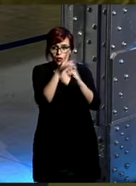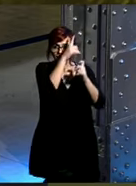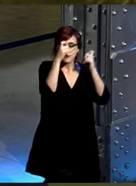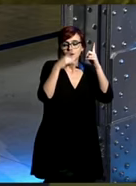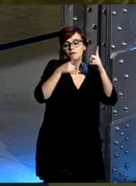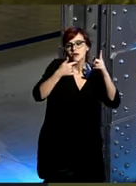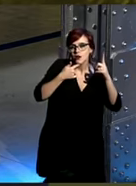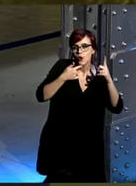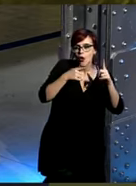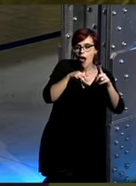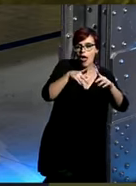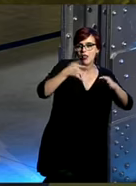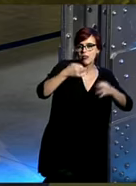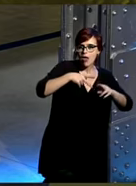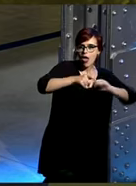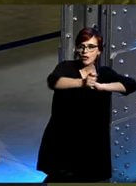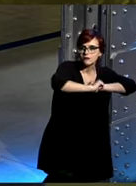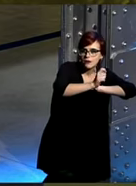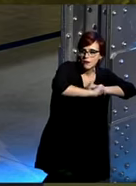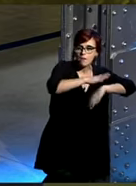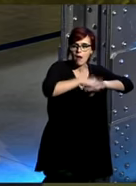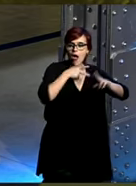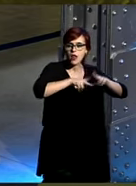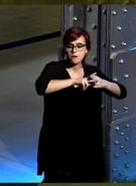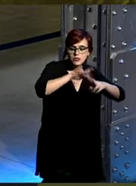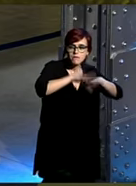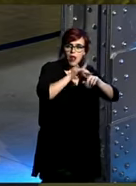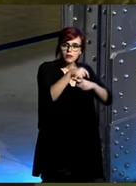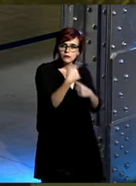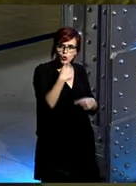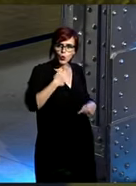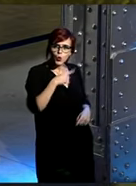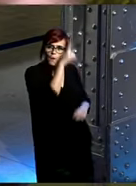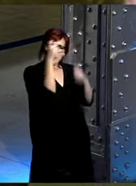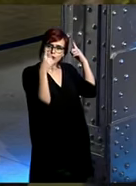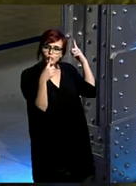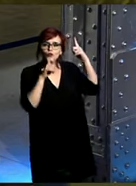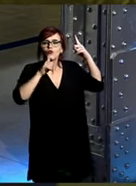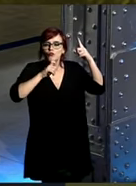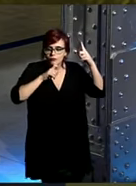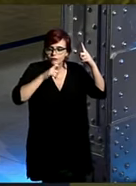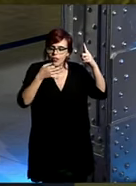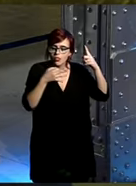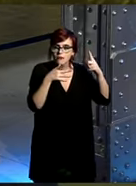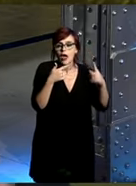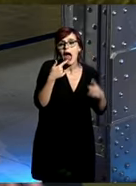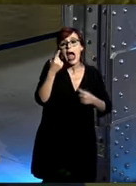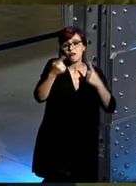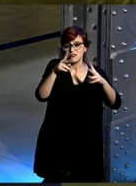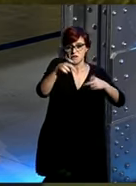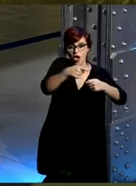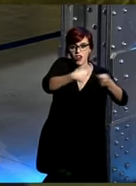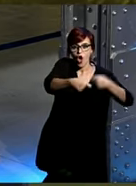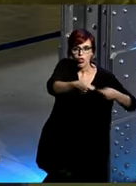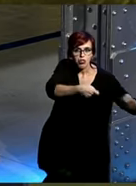de crítica y capacidad de crítica de las personas alrededor del mundo. Algo que aparentemente está muy alejado del mundo de los negocios, donde se